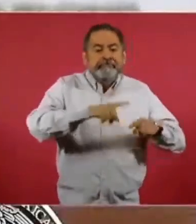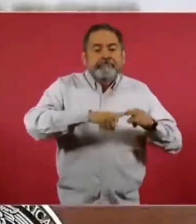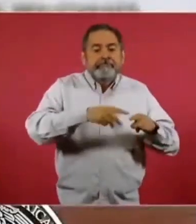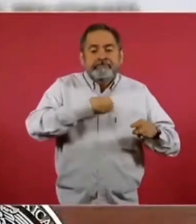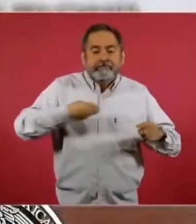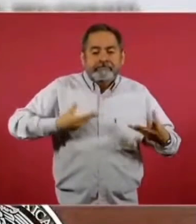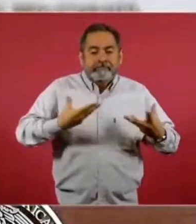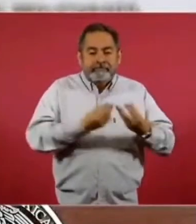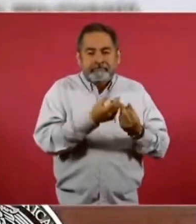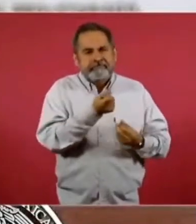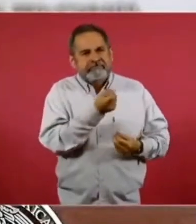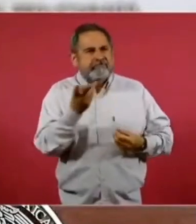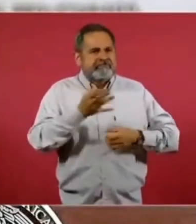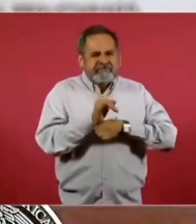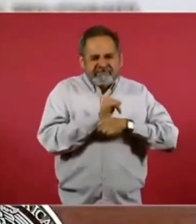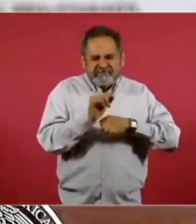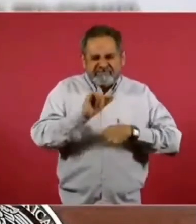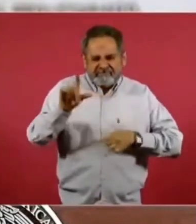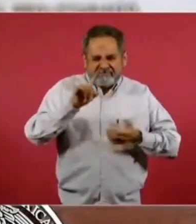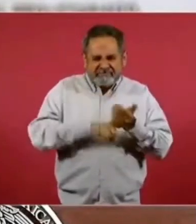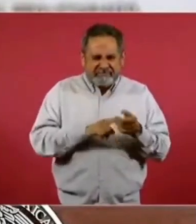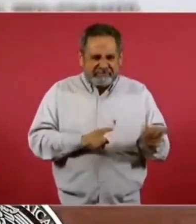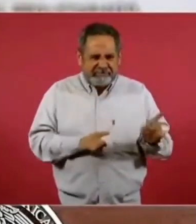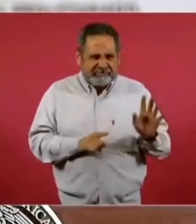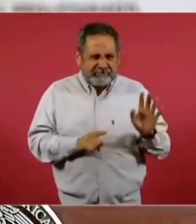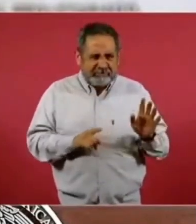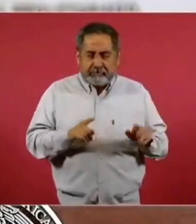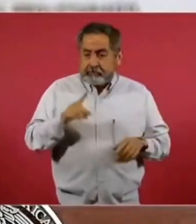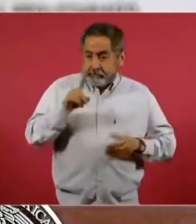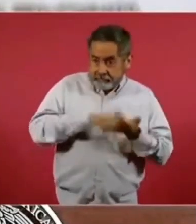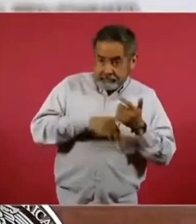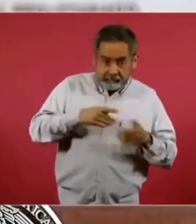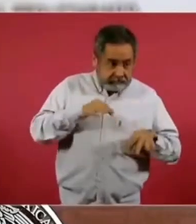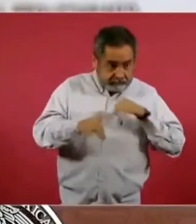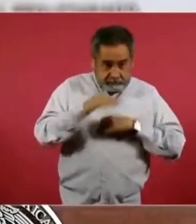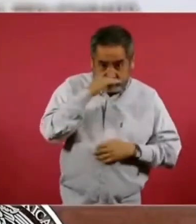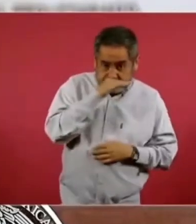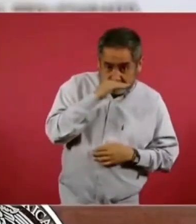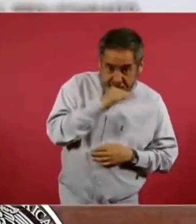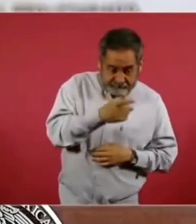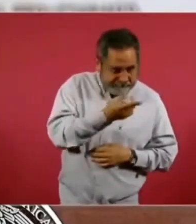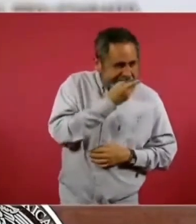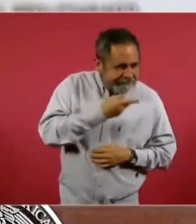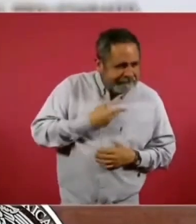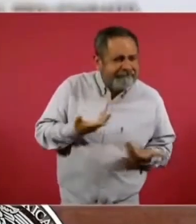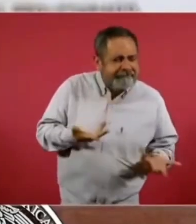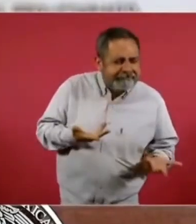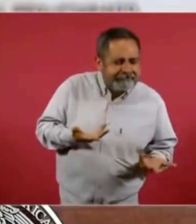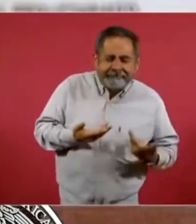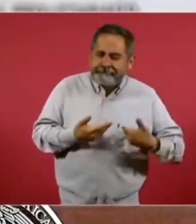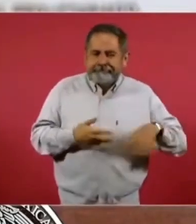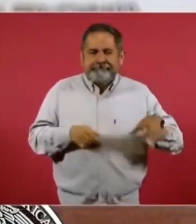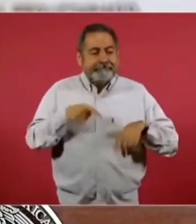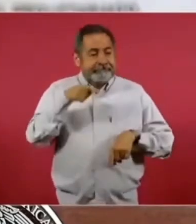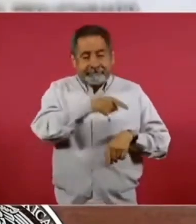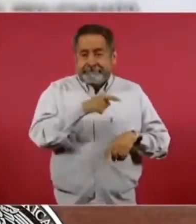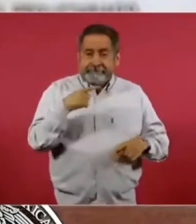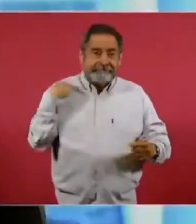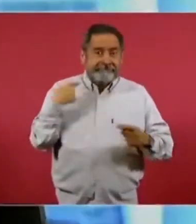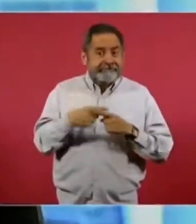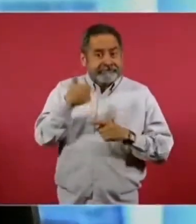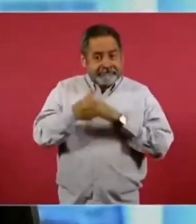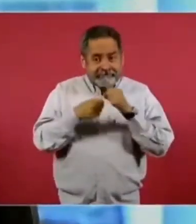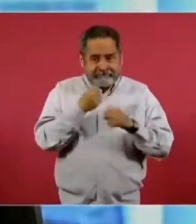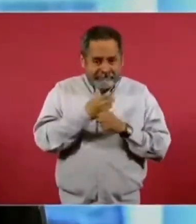veintena de investigadores, o lo hacen pro bono. Que nos digan si lo hacen pro bono. Se ha dedicado todo el sexenio a